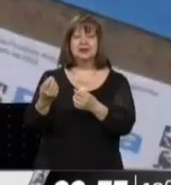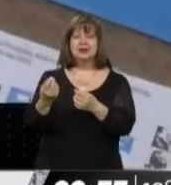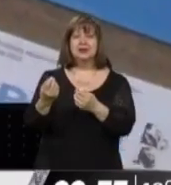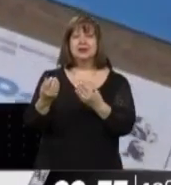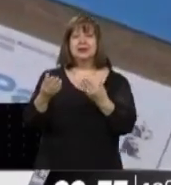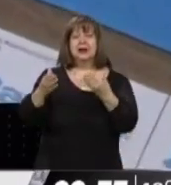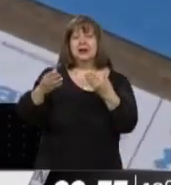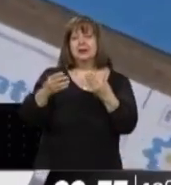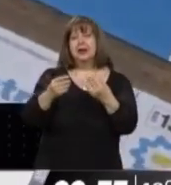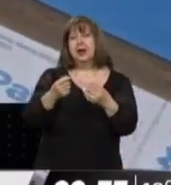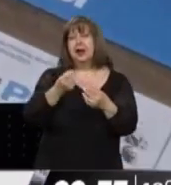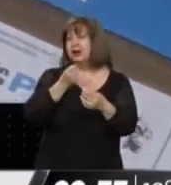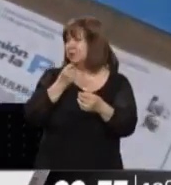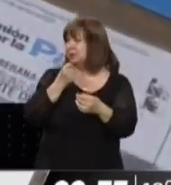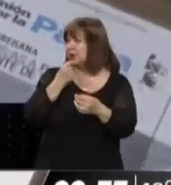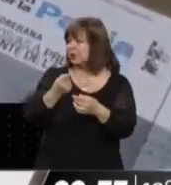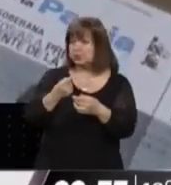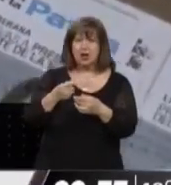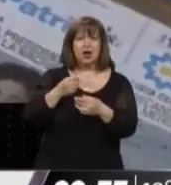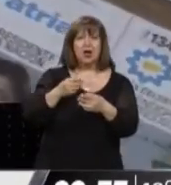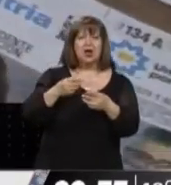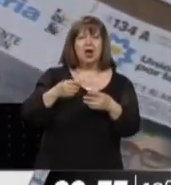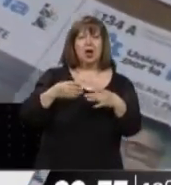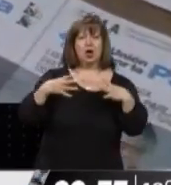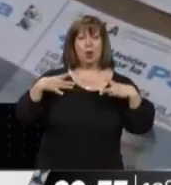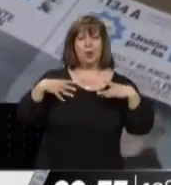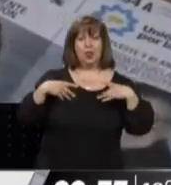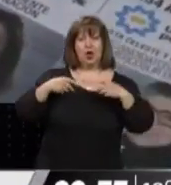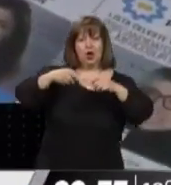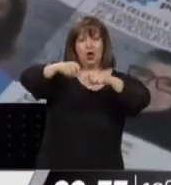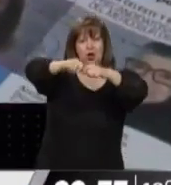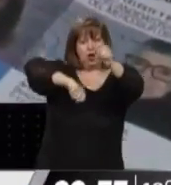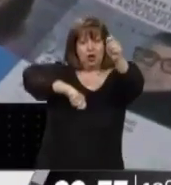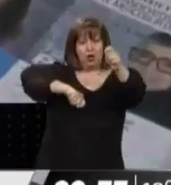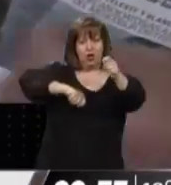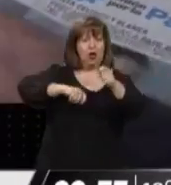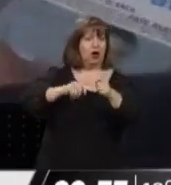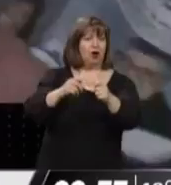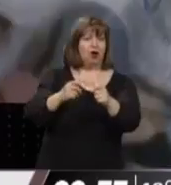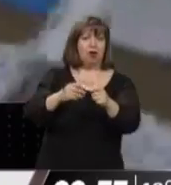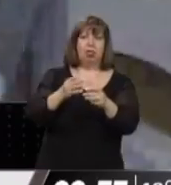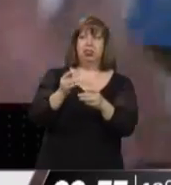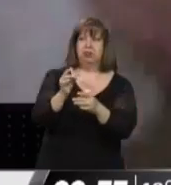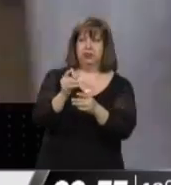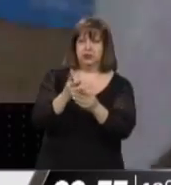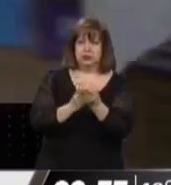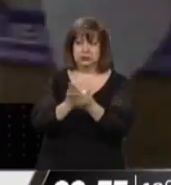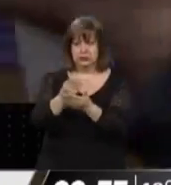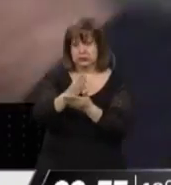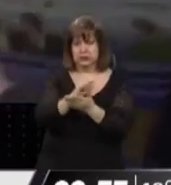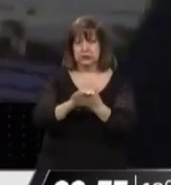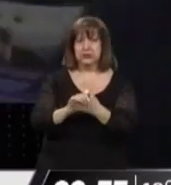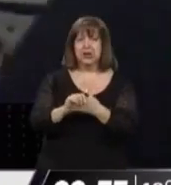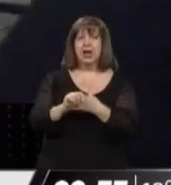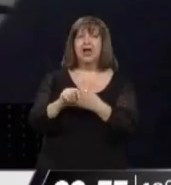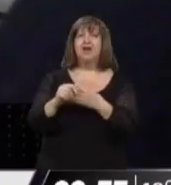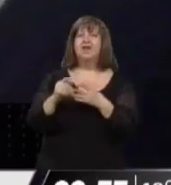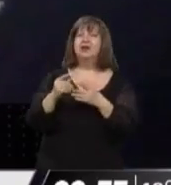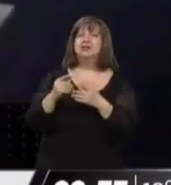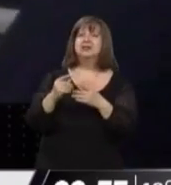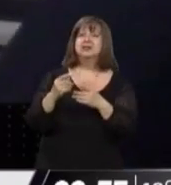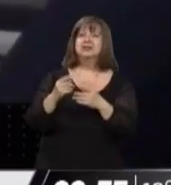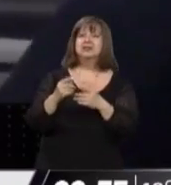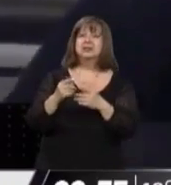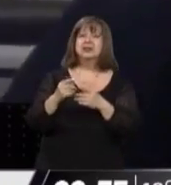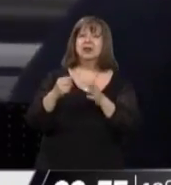a ser nulo está fácil para cortar es buena esa pregunta lo voy a tener que doblarlo lo voy a hacer Mira Unión por la patria vas acá